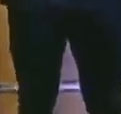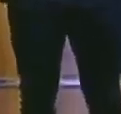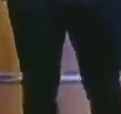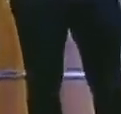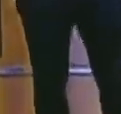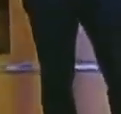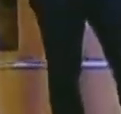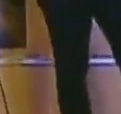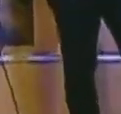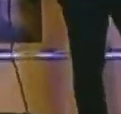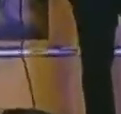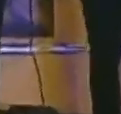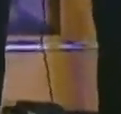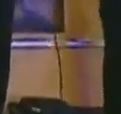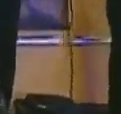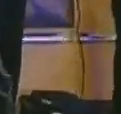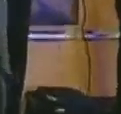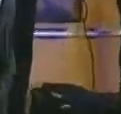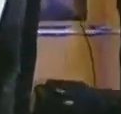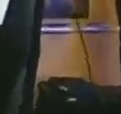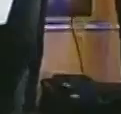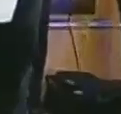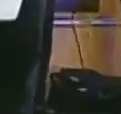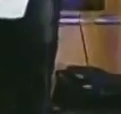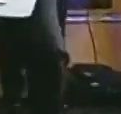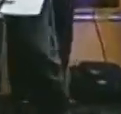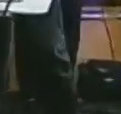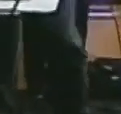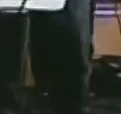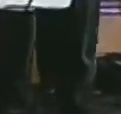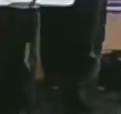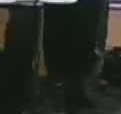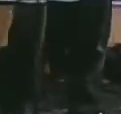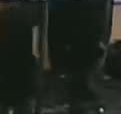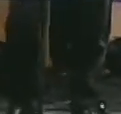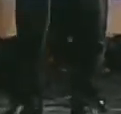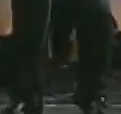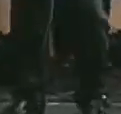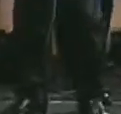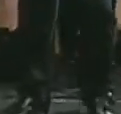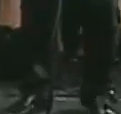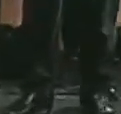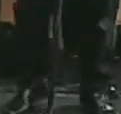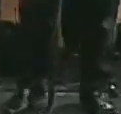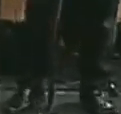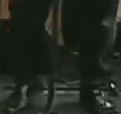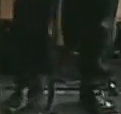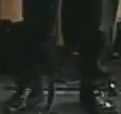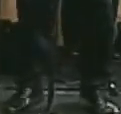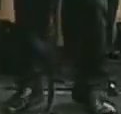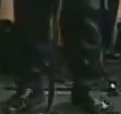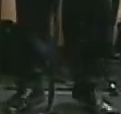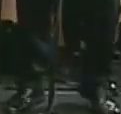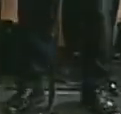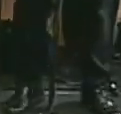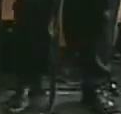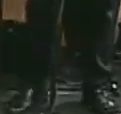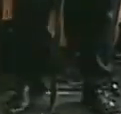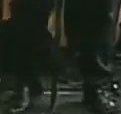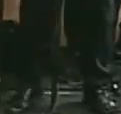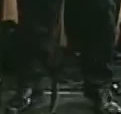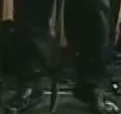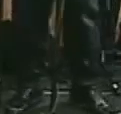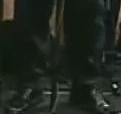garantizando el futuro. Para proteger al pueblo, está Nicolás